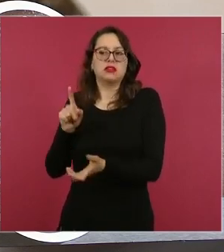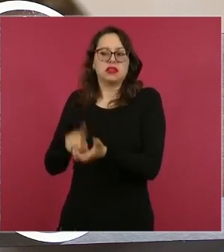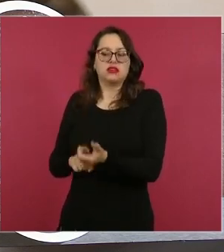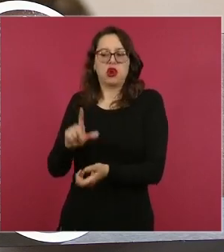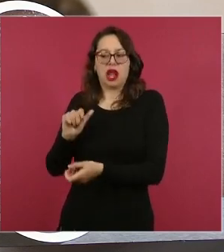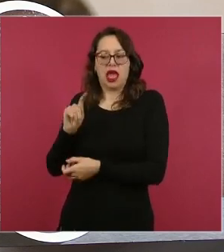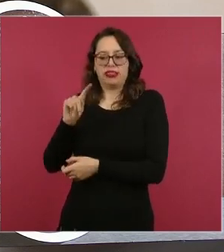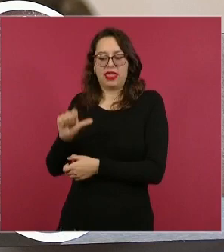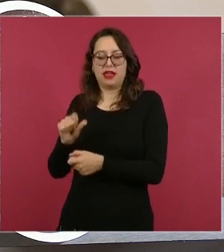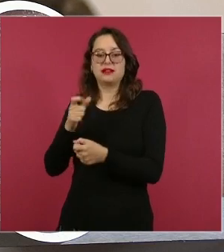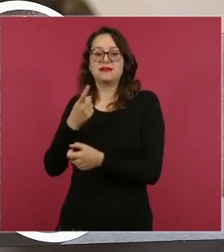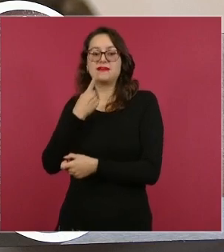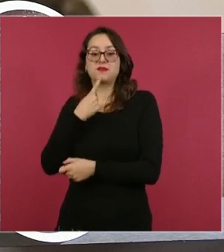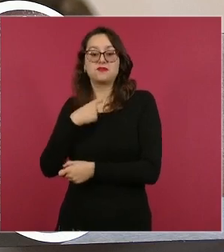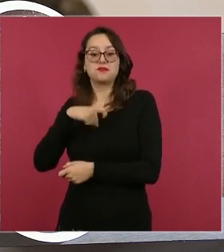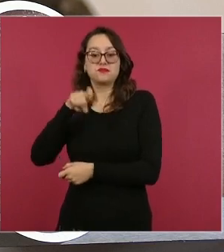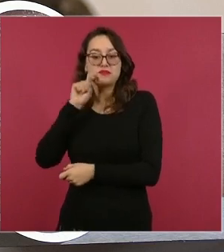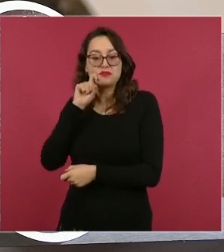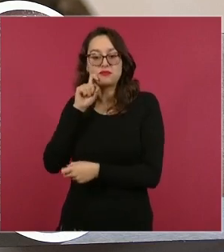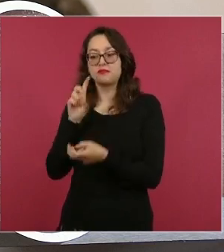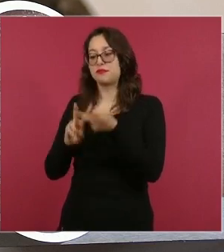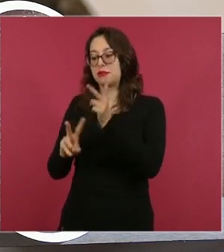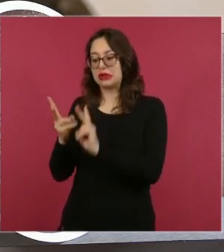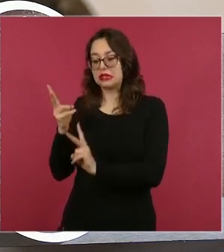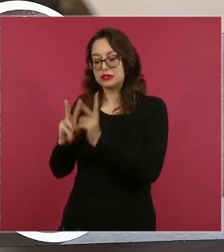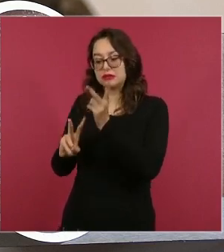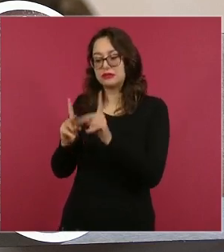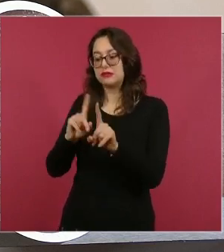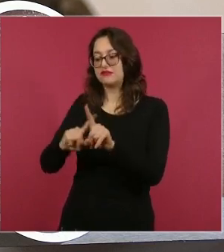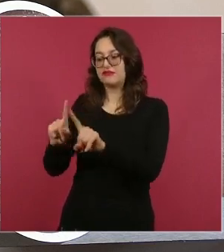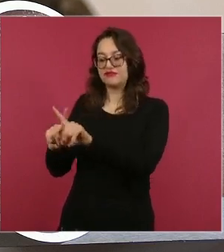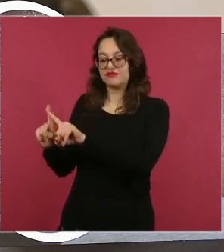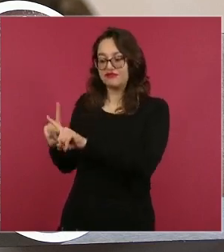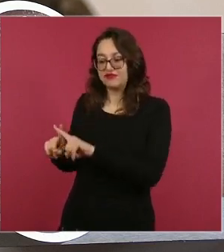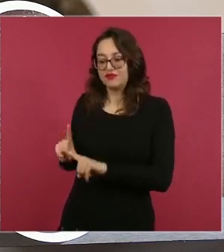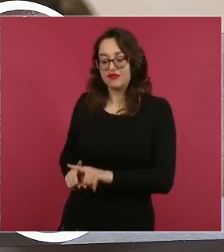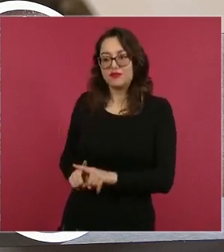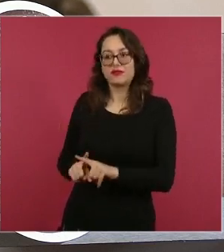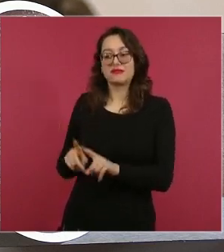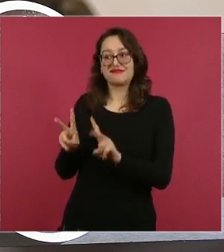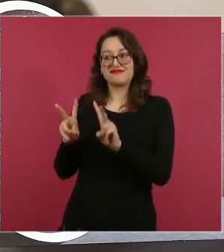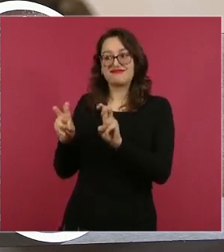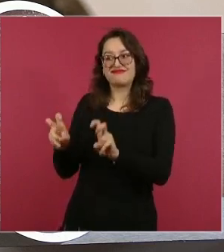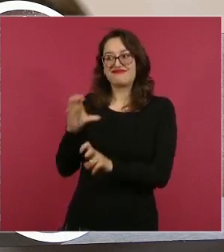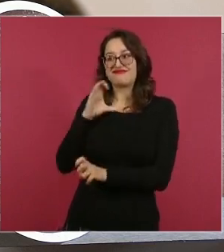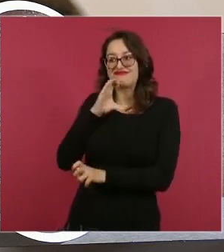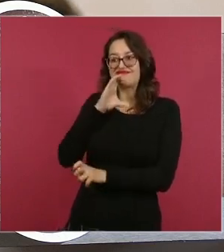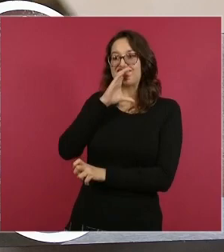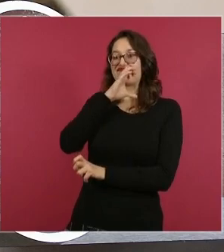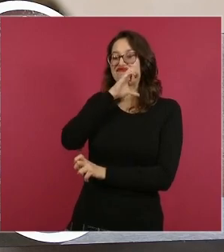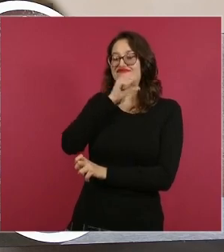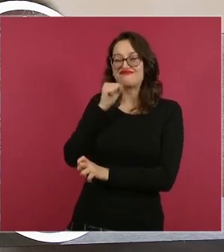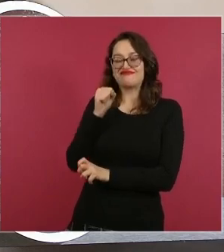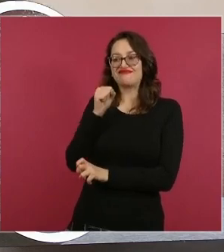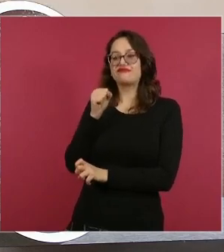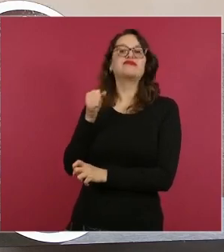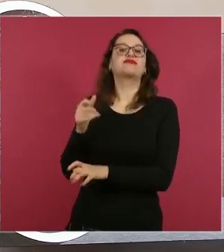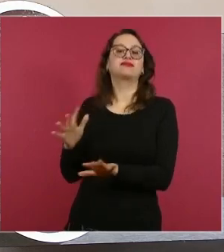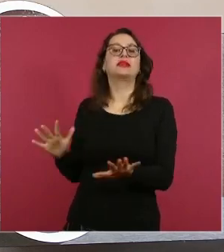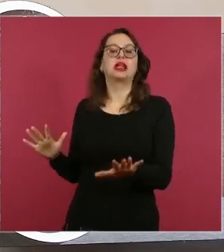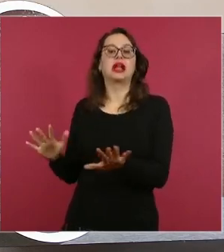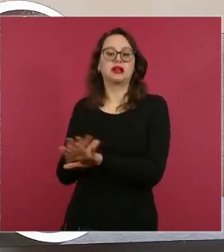jitomate también o las verduras o algo que no se pueda transportar por el tema de del calor del clima